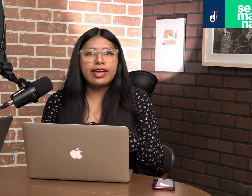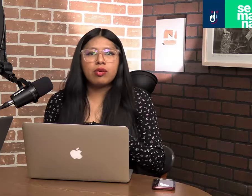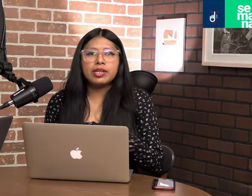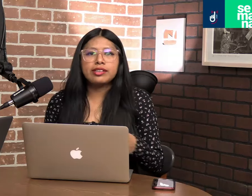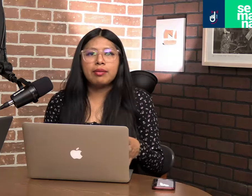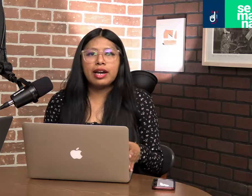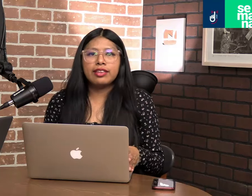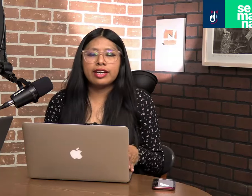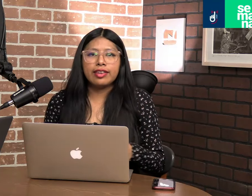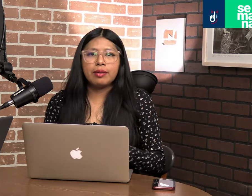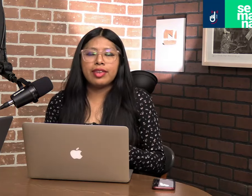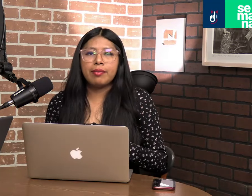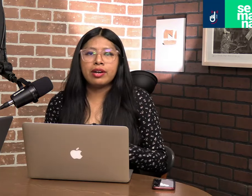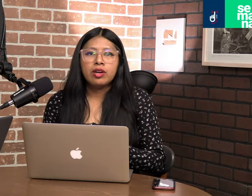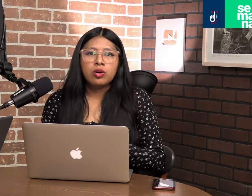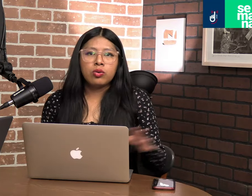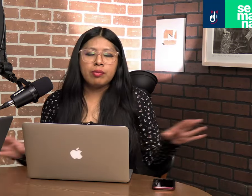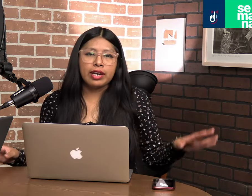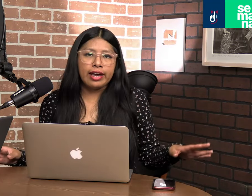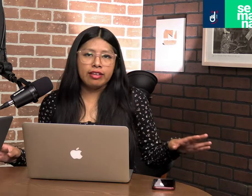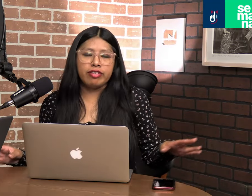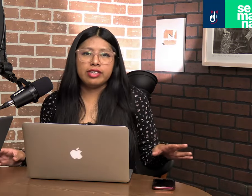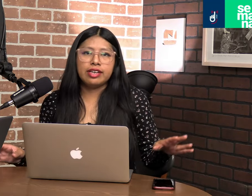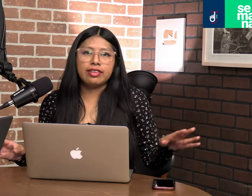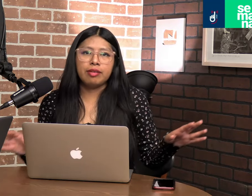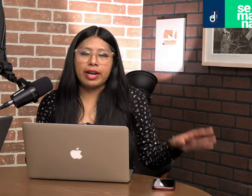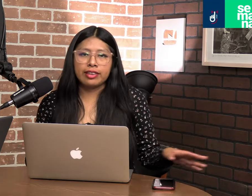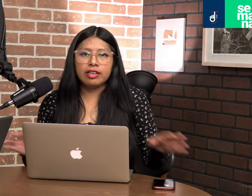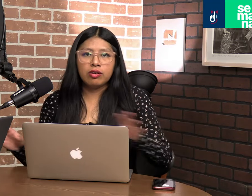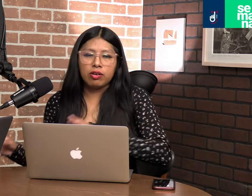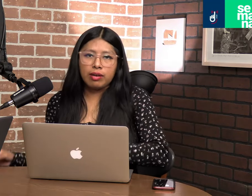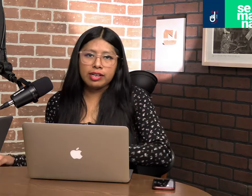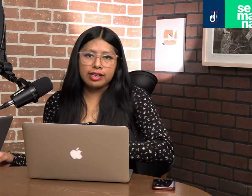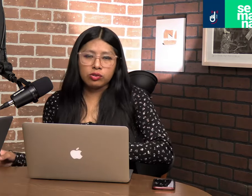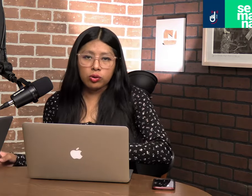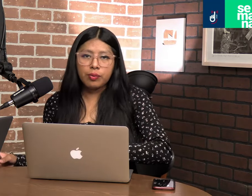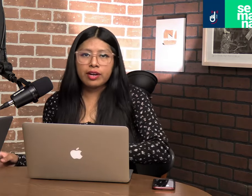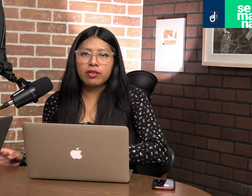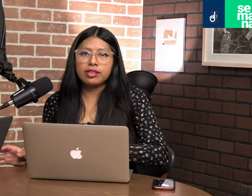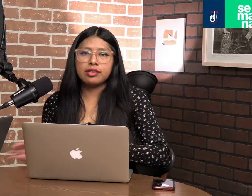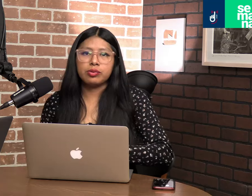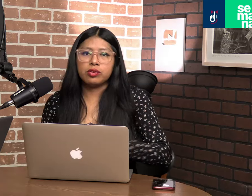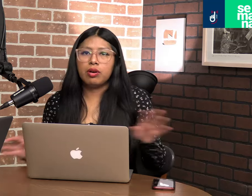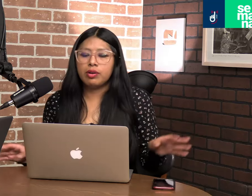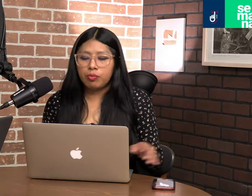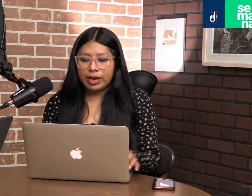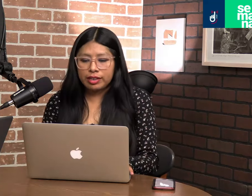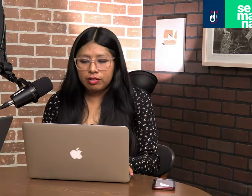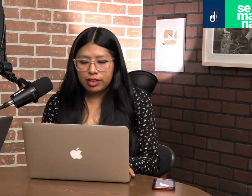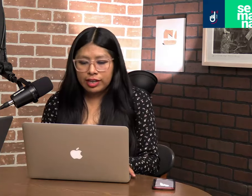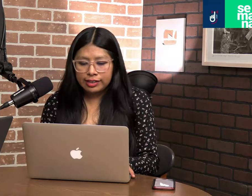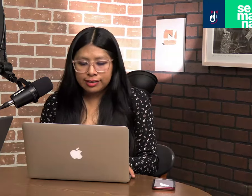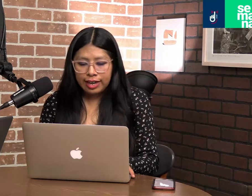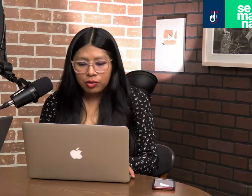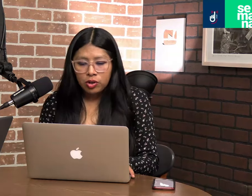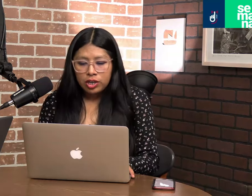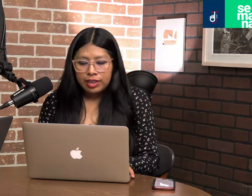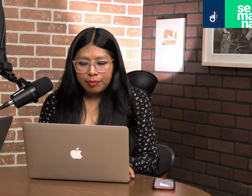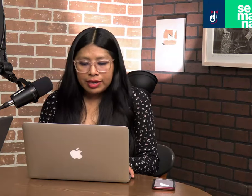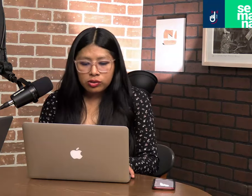ese día ella comienza a hablar entre que debe de haber una marcada diferencia entre el partido y lo que va a hacer su gobierno y dice Pues no va a haber un partido de